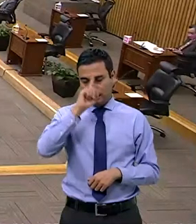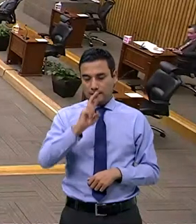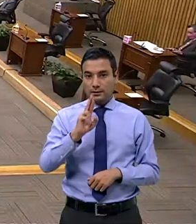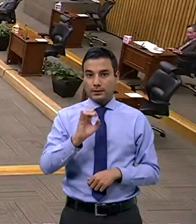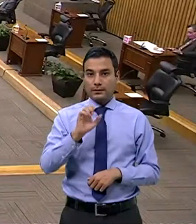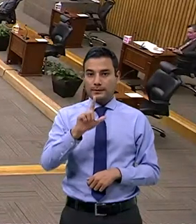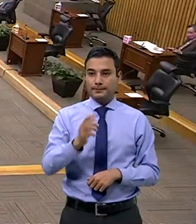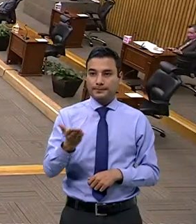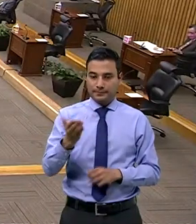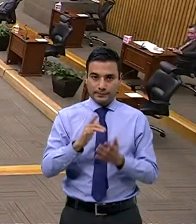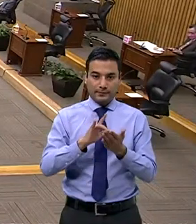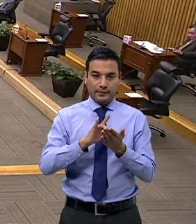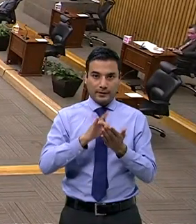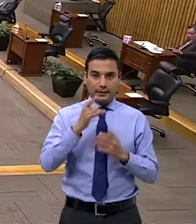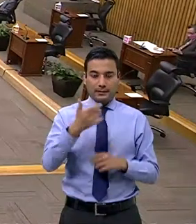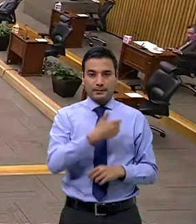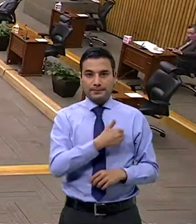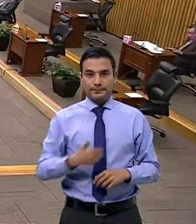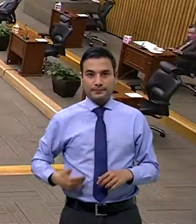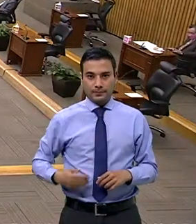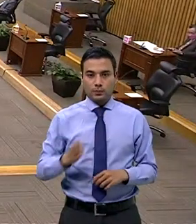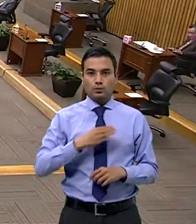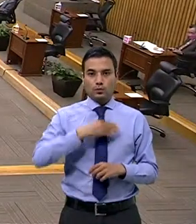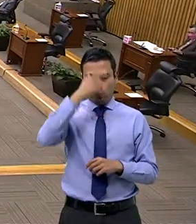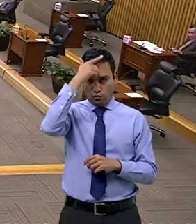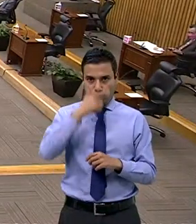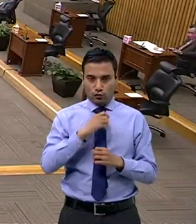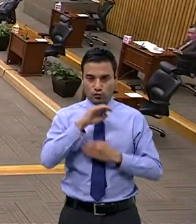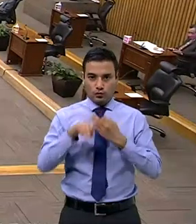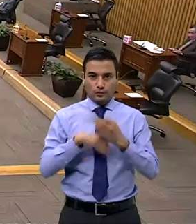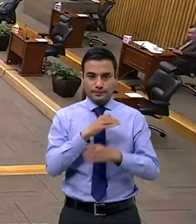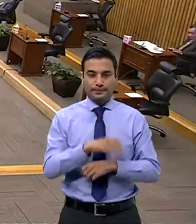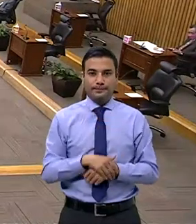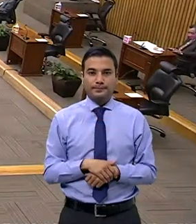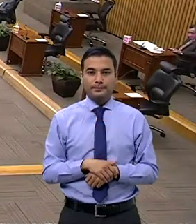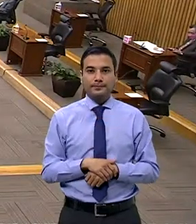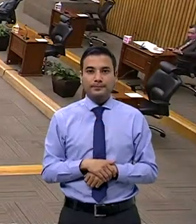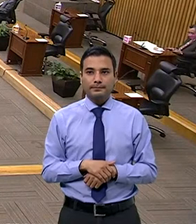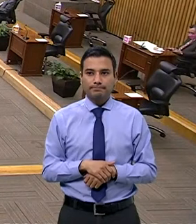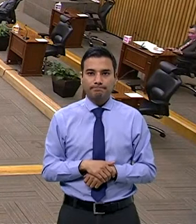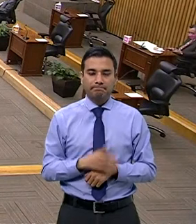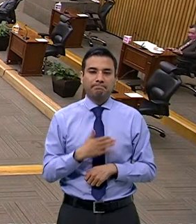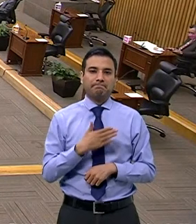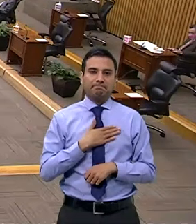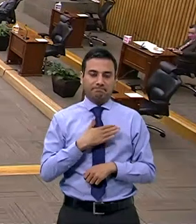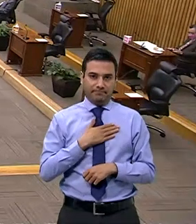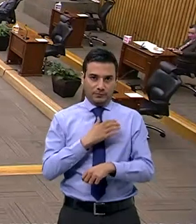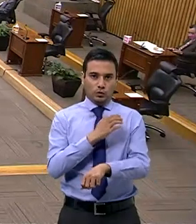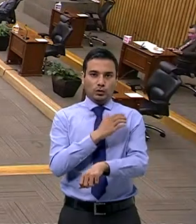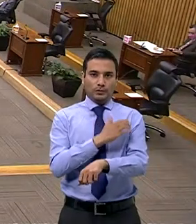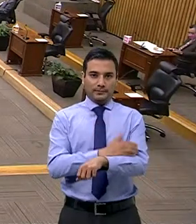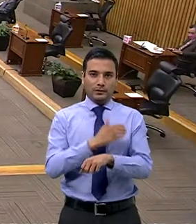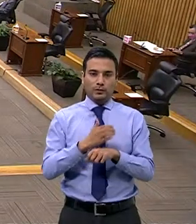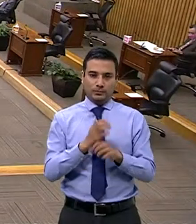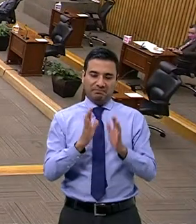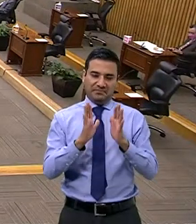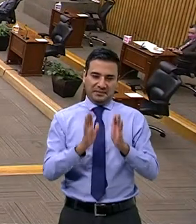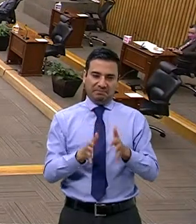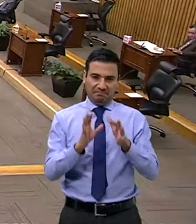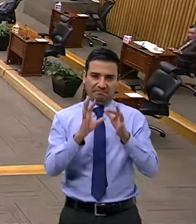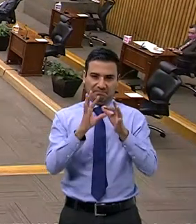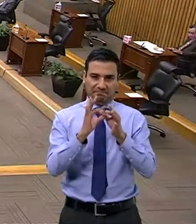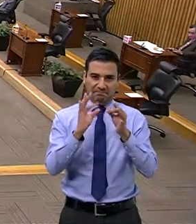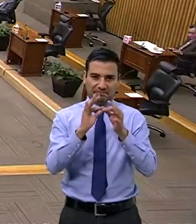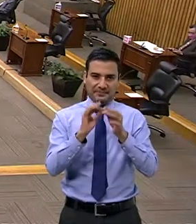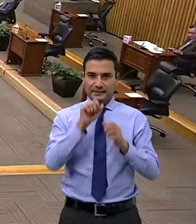ravel gracias presidente buenas noches a todos ya todas como lo hicieron mis colegas consejeras quiero aprovechar este punto